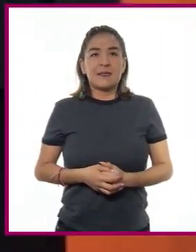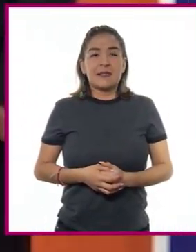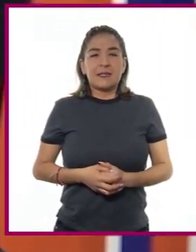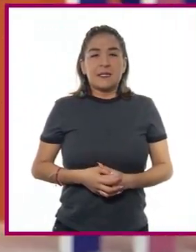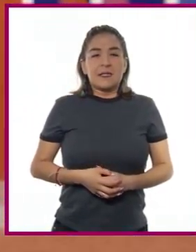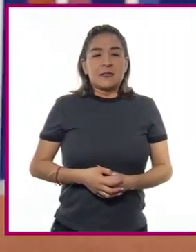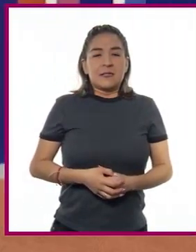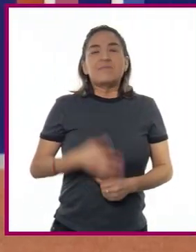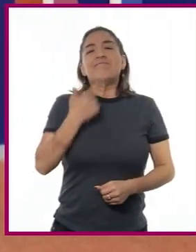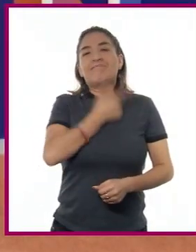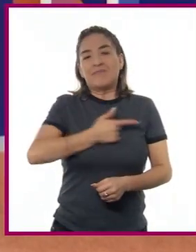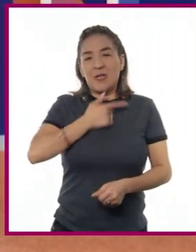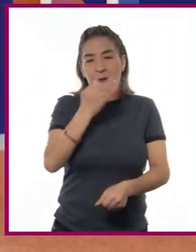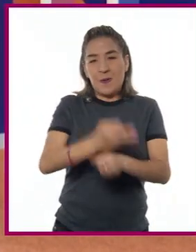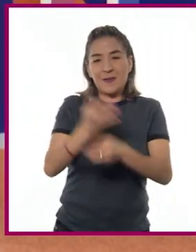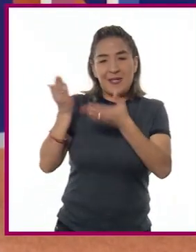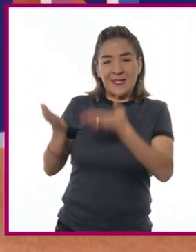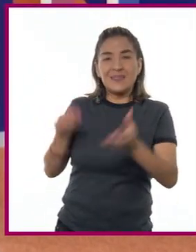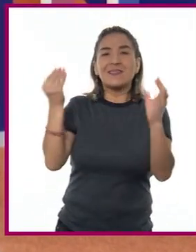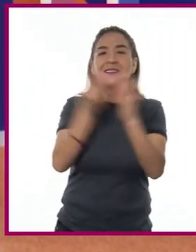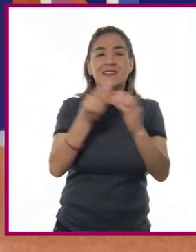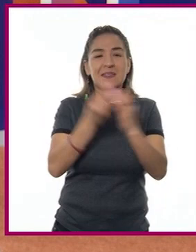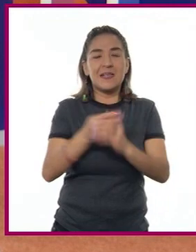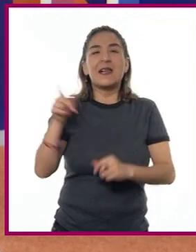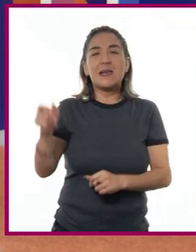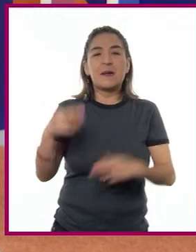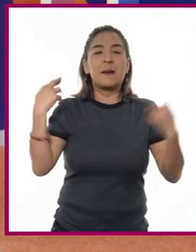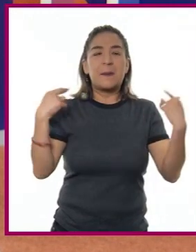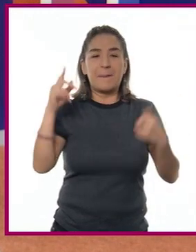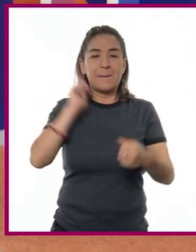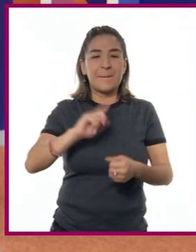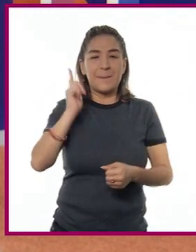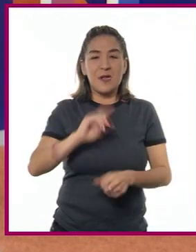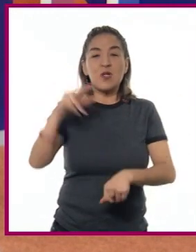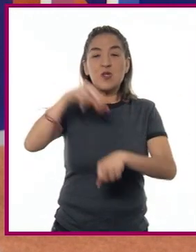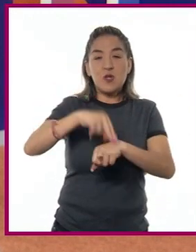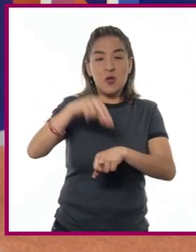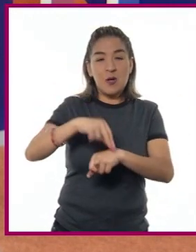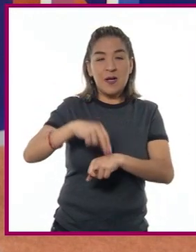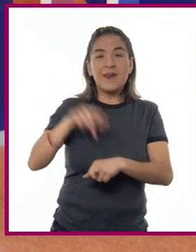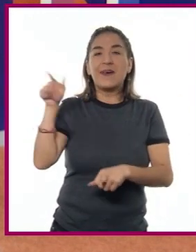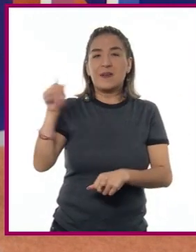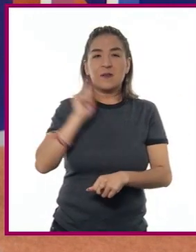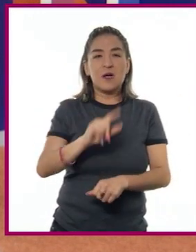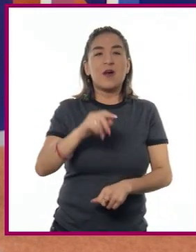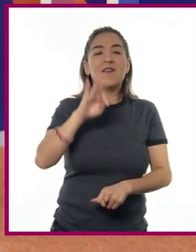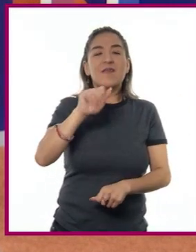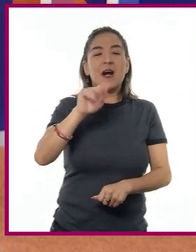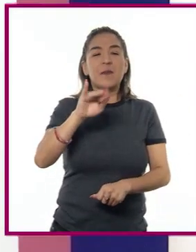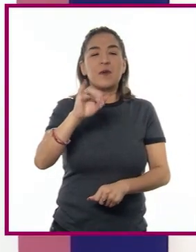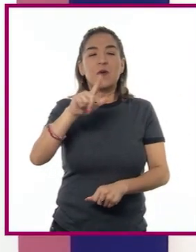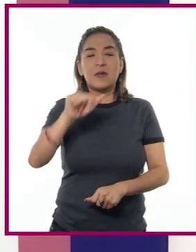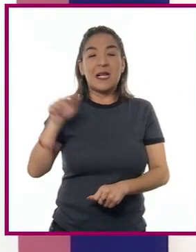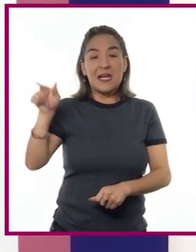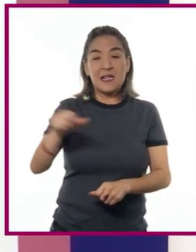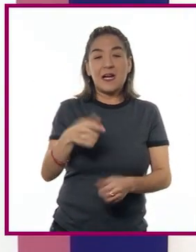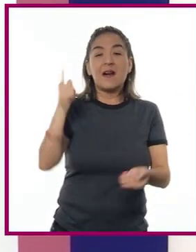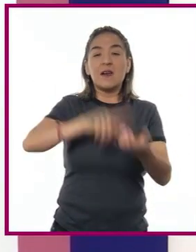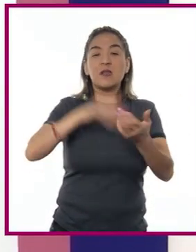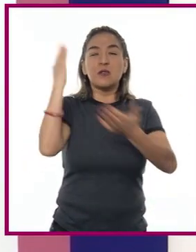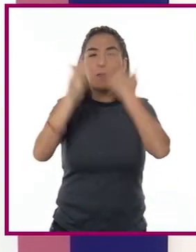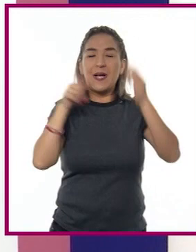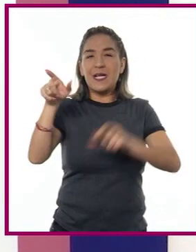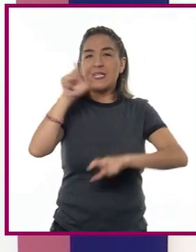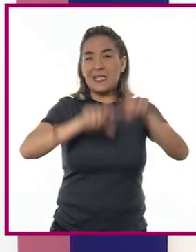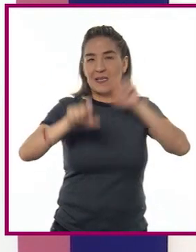Nos sentimos muy honrados ya que en esta sesión contamos con la presencia de la doctora Fabiola Monroy Guzmán, egresada de la Facultad de